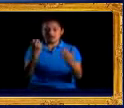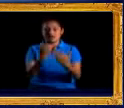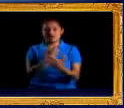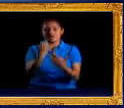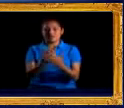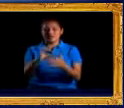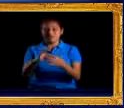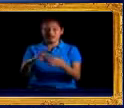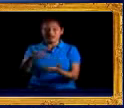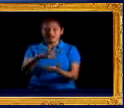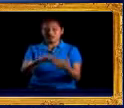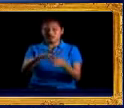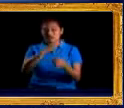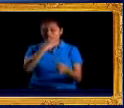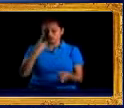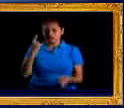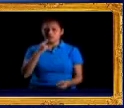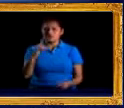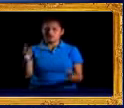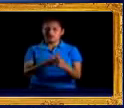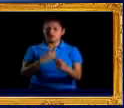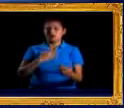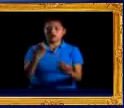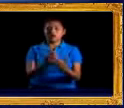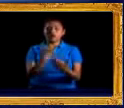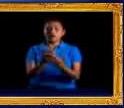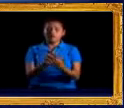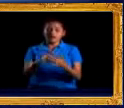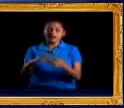conmigo, economía del reino de Dios.